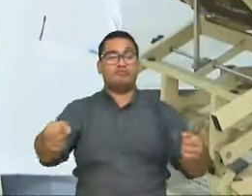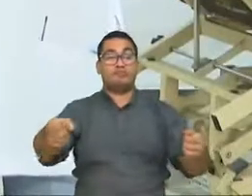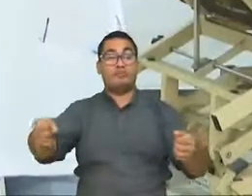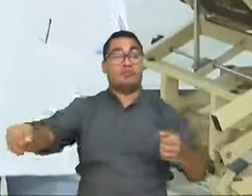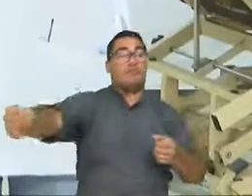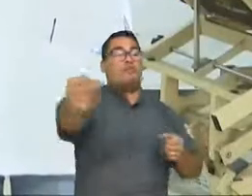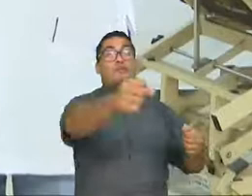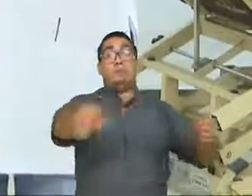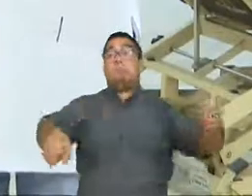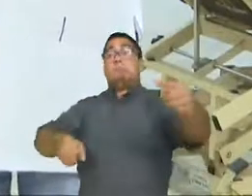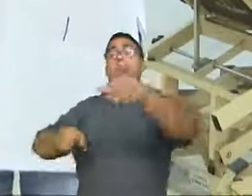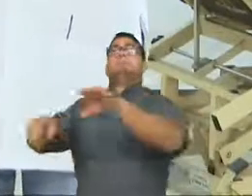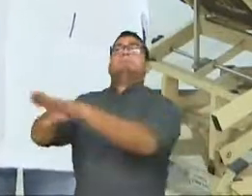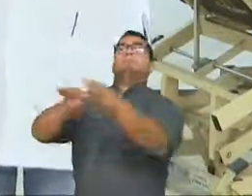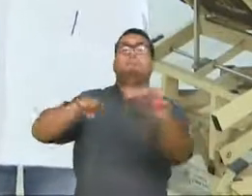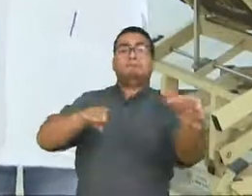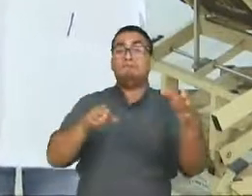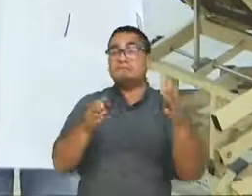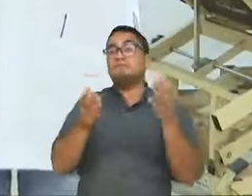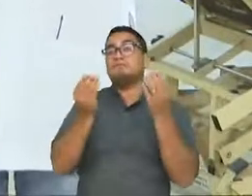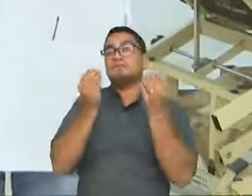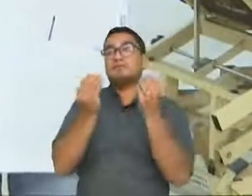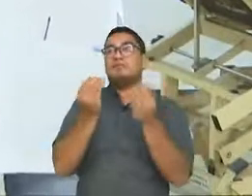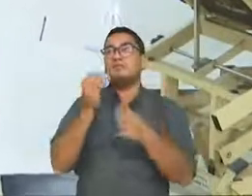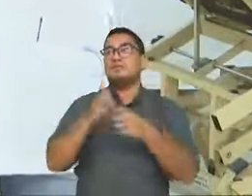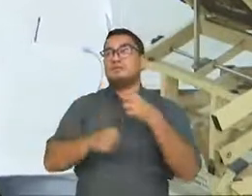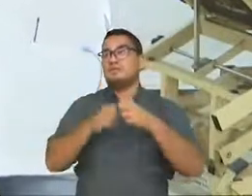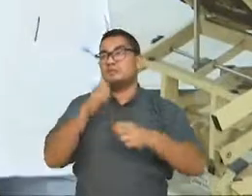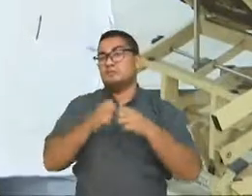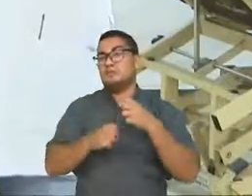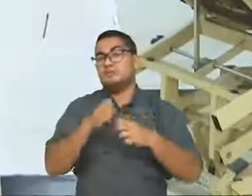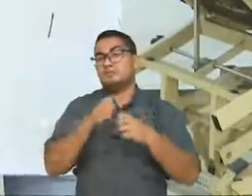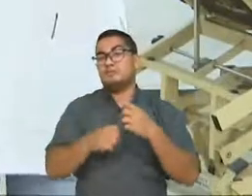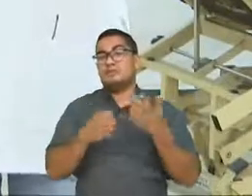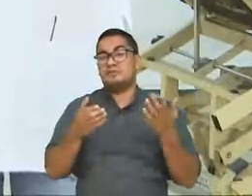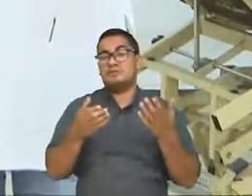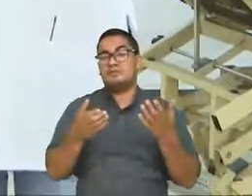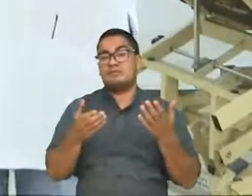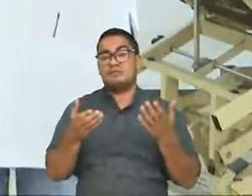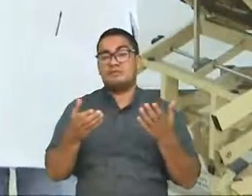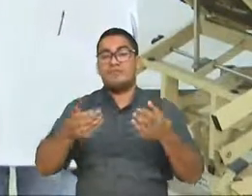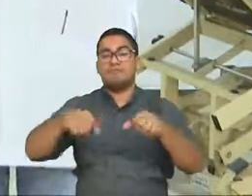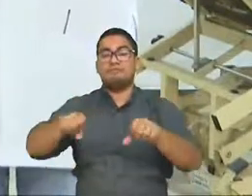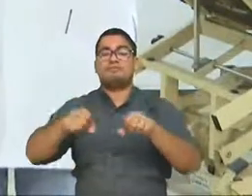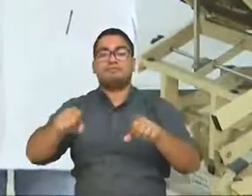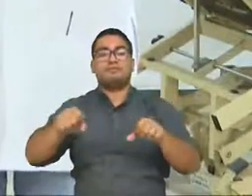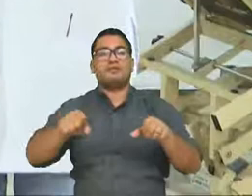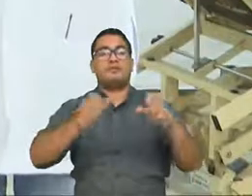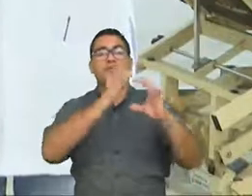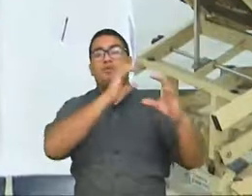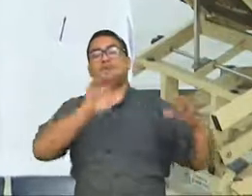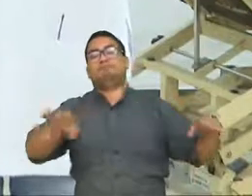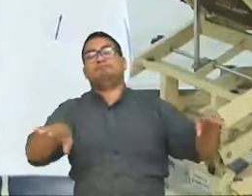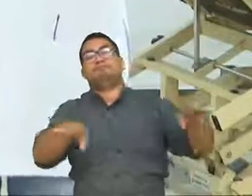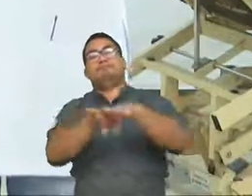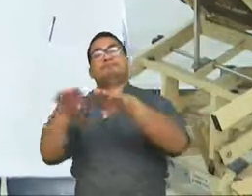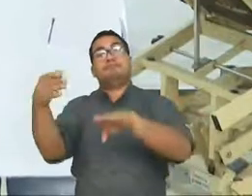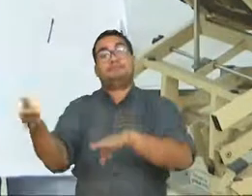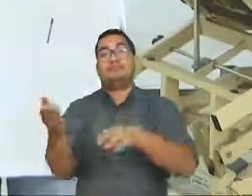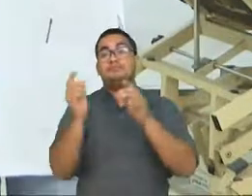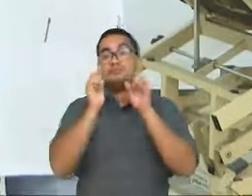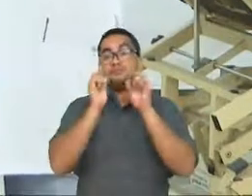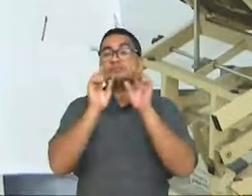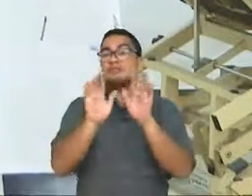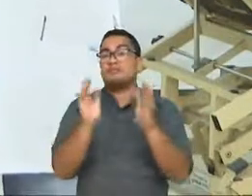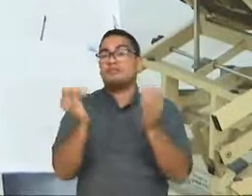hemos tenido muchos problemas, más que todo han chocado los motorizados con los buses, entonces que también tengan